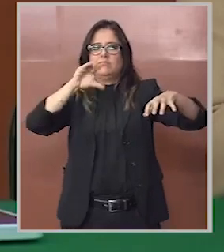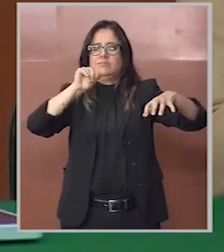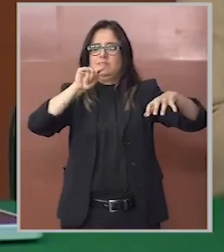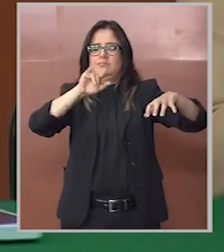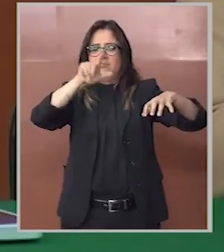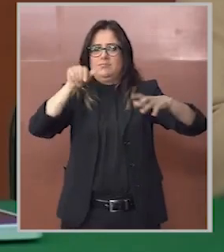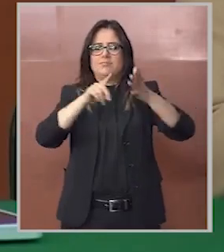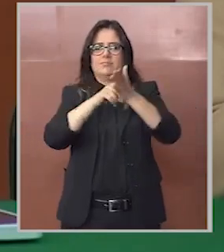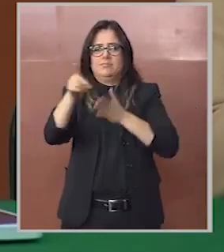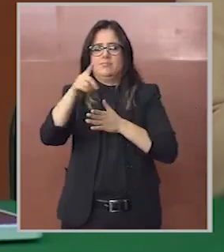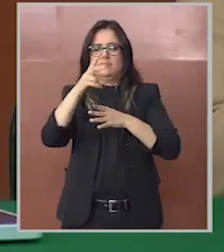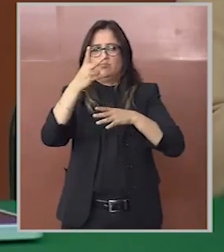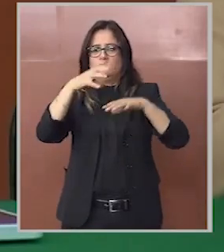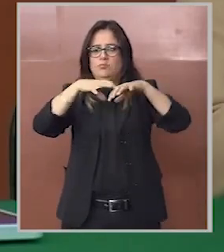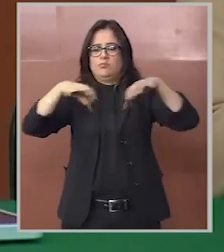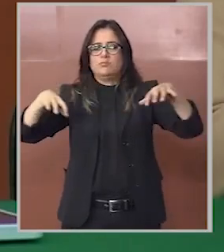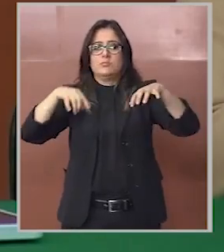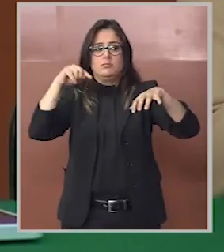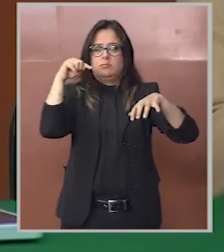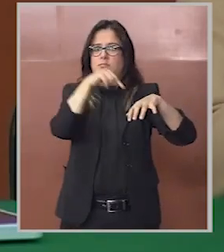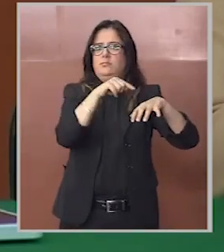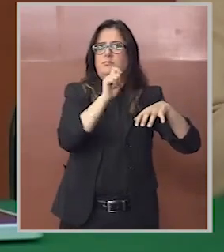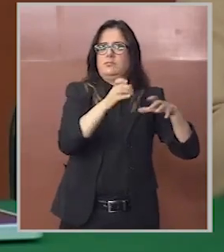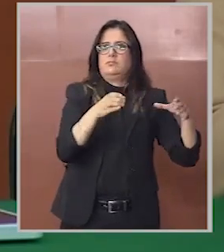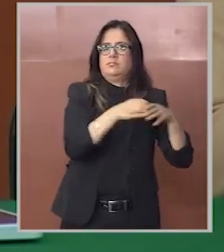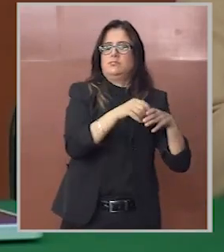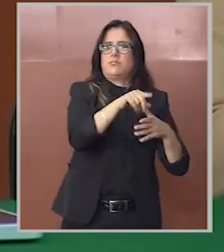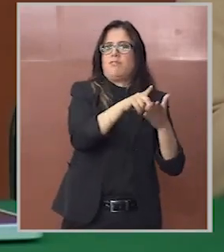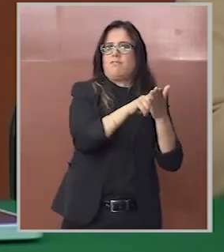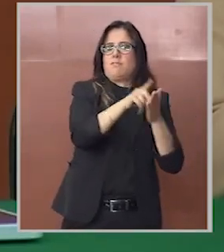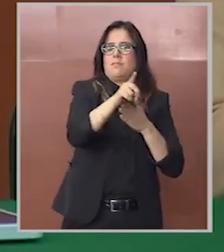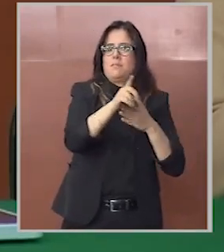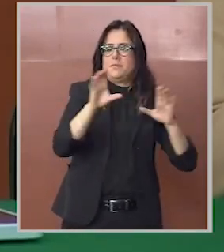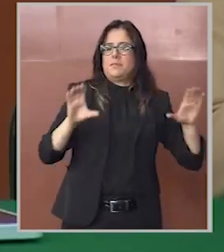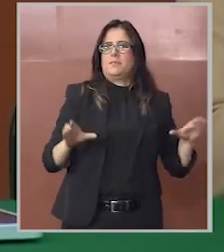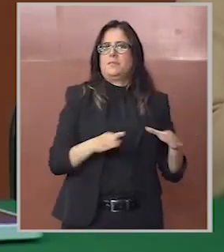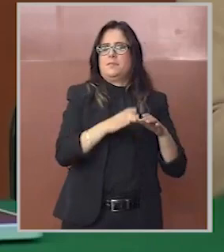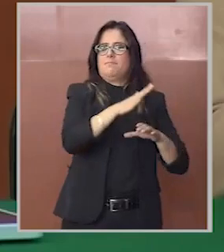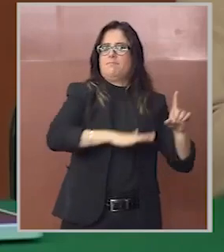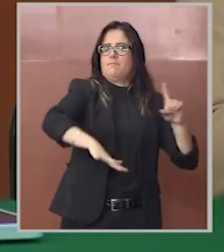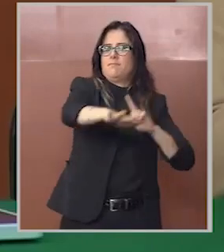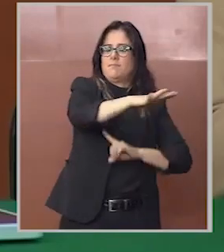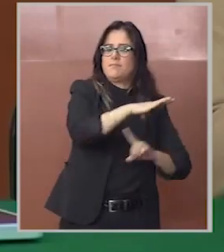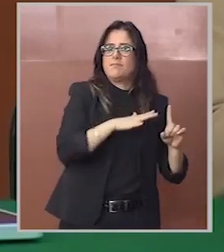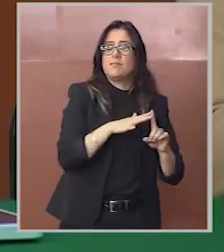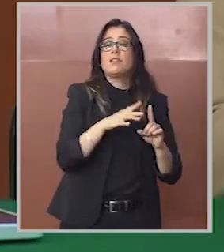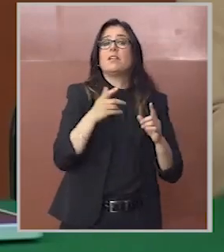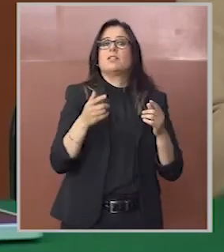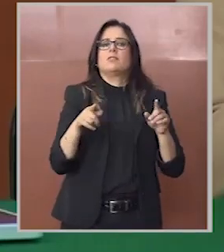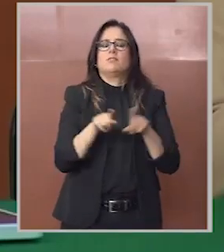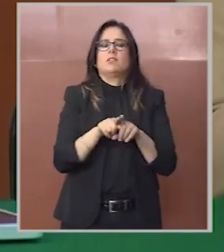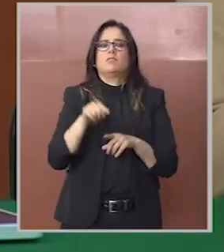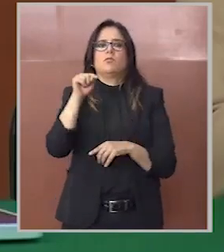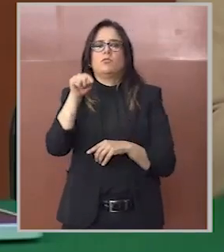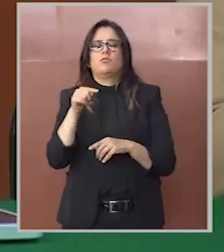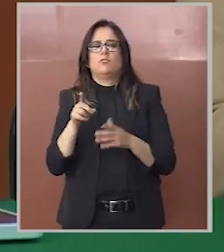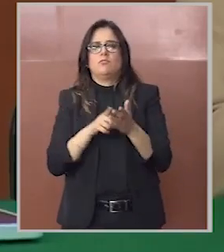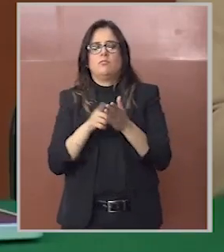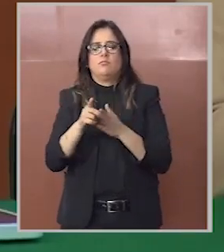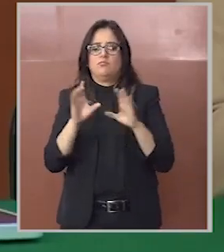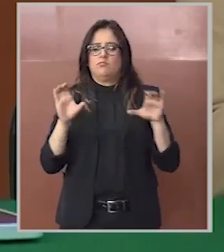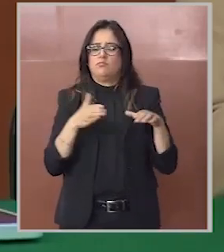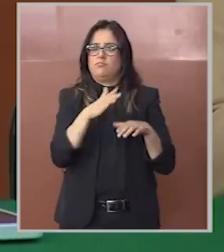eh tiene que ver con los derechos colectivos y a su vez como hay muchos derechos colectivos Tratamos de